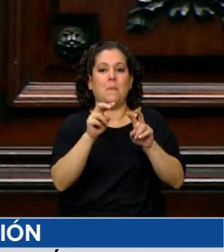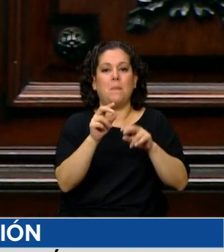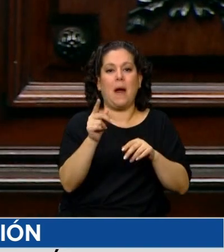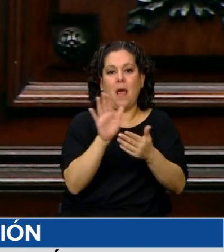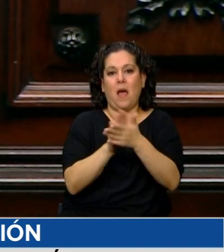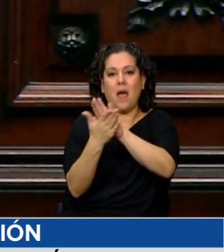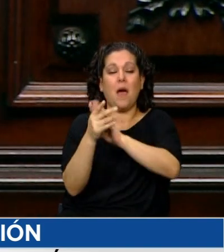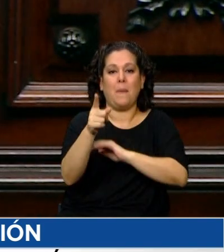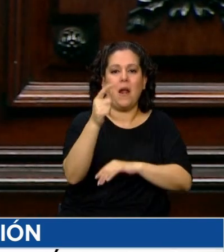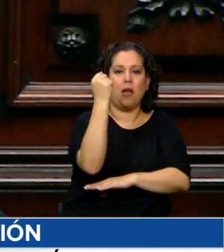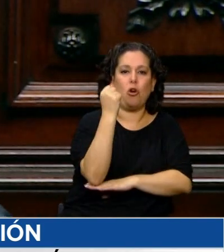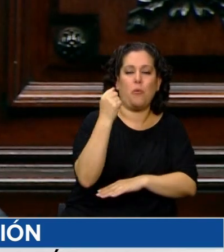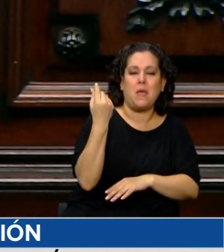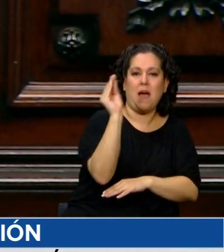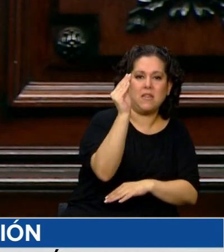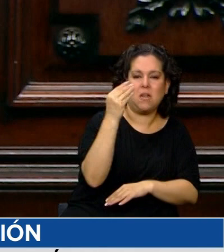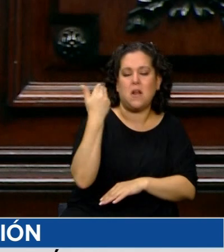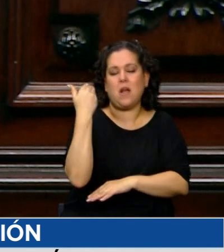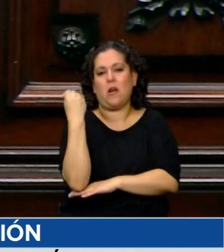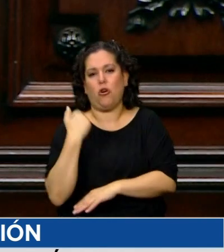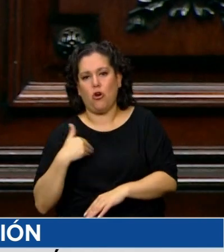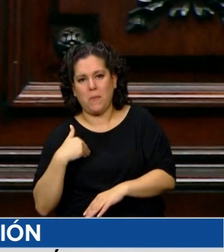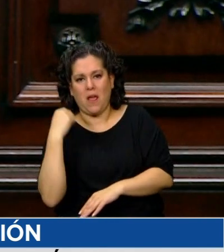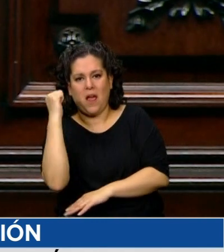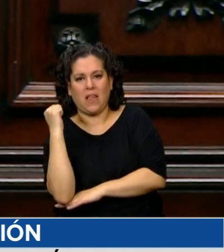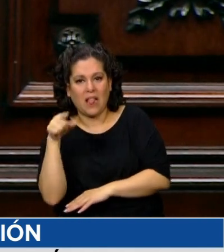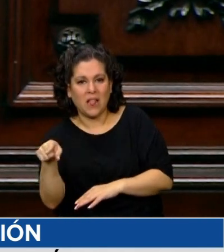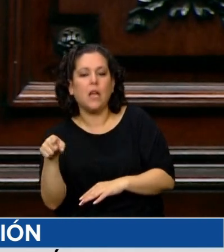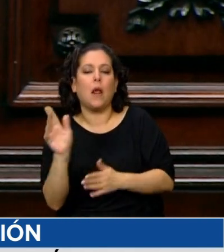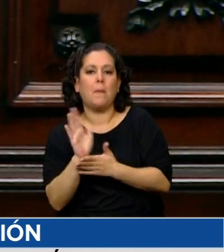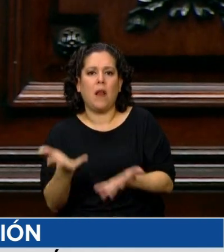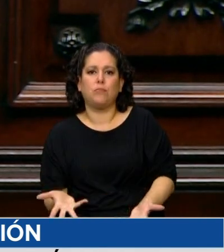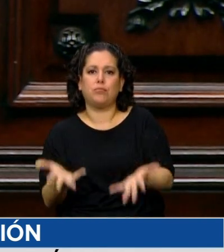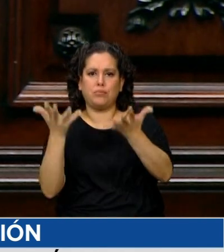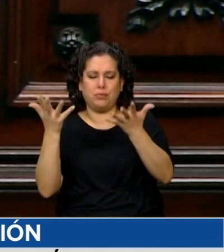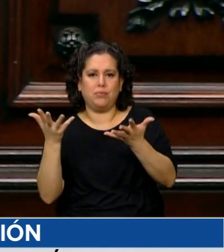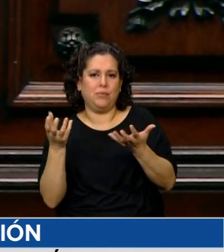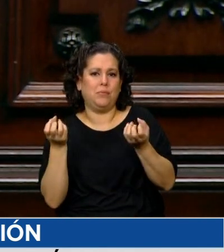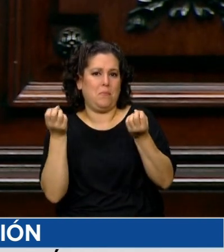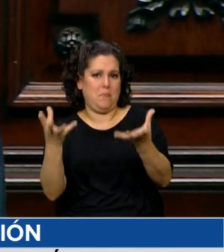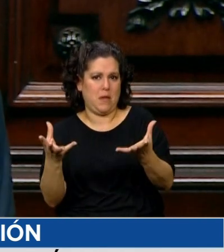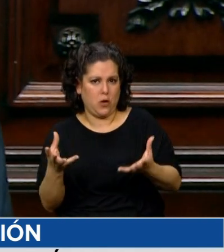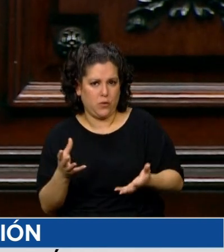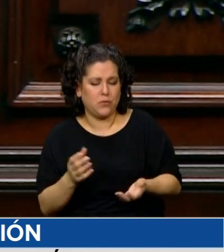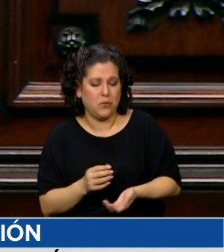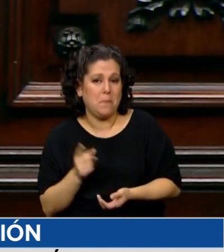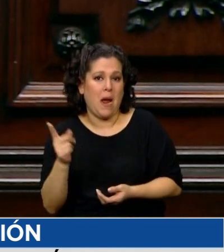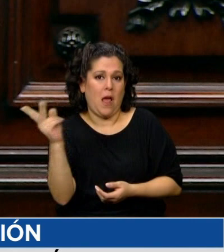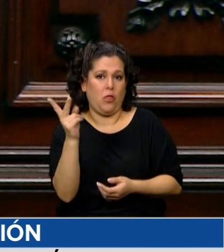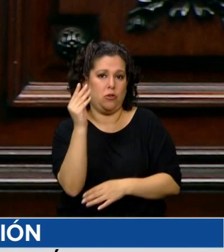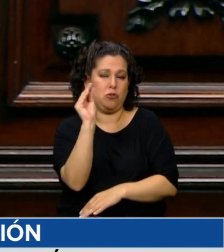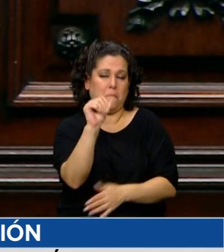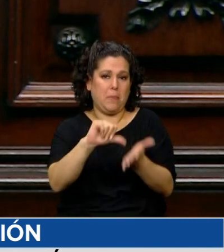economía brasileña y para la economía argentina, para que se fortalezca el crecimiento económico, de la Argentina y de ambos